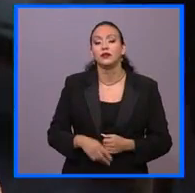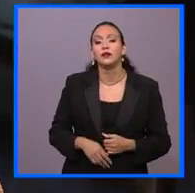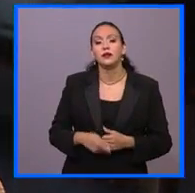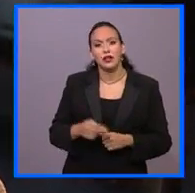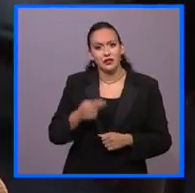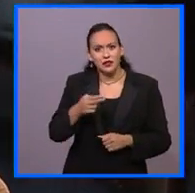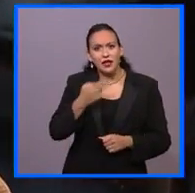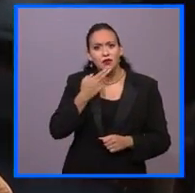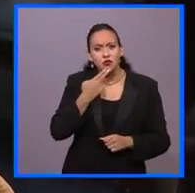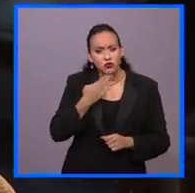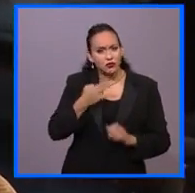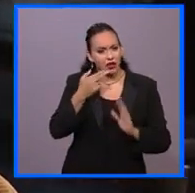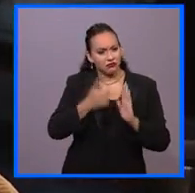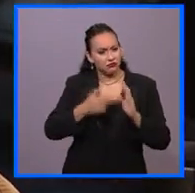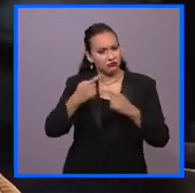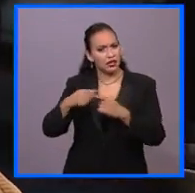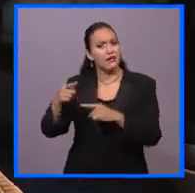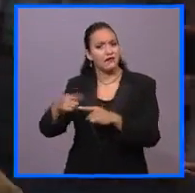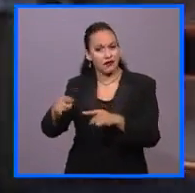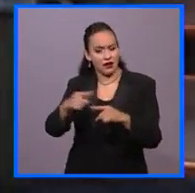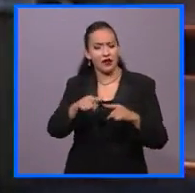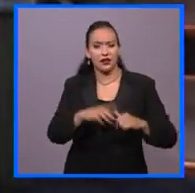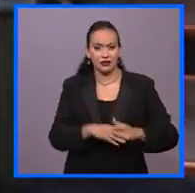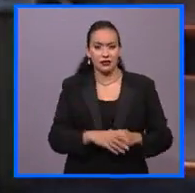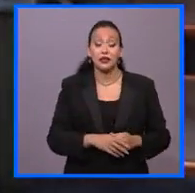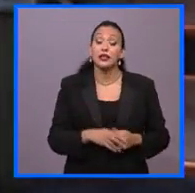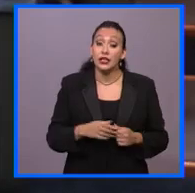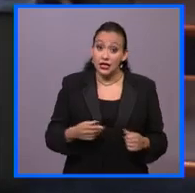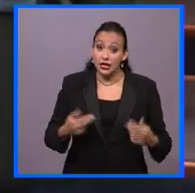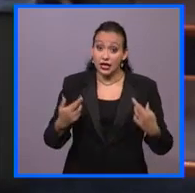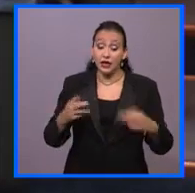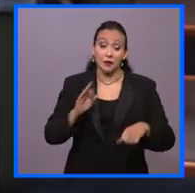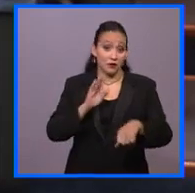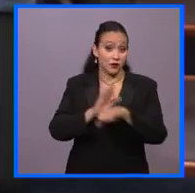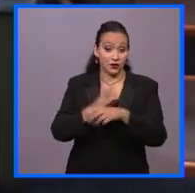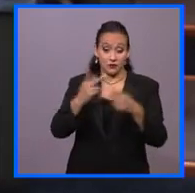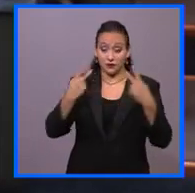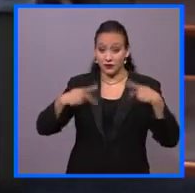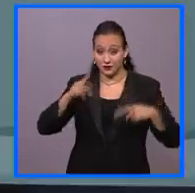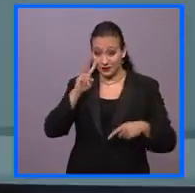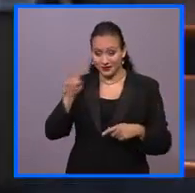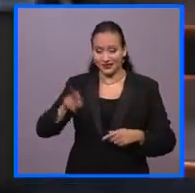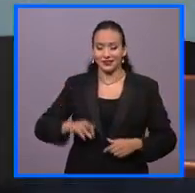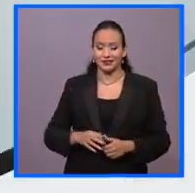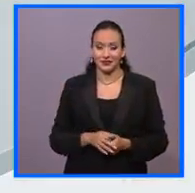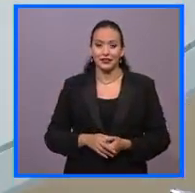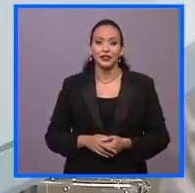usos múltiples y de fuerte representación social. Veamos.